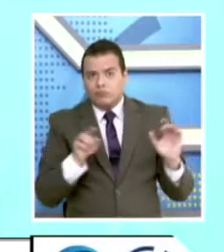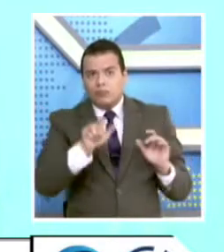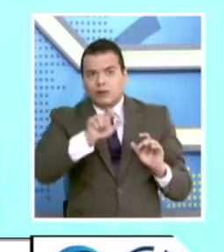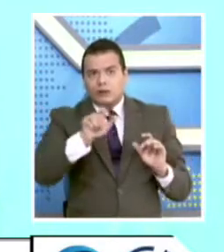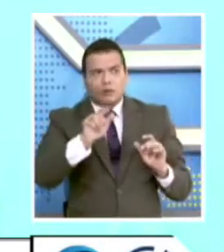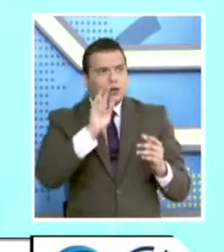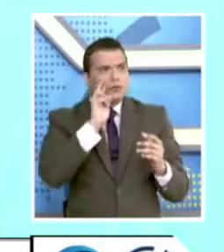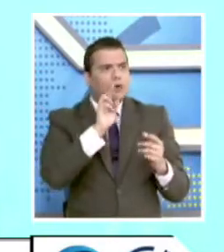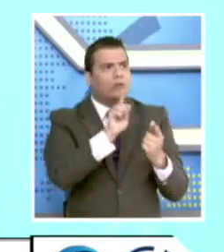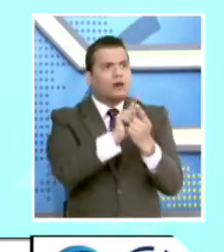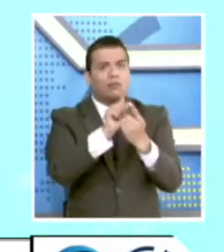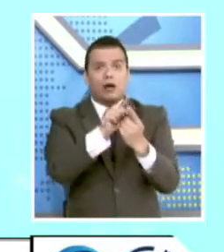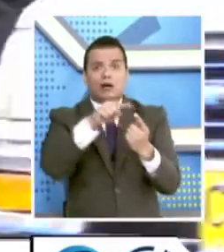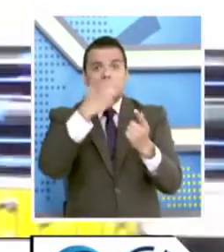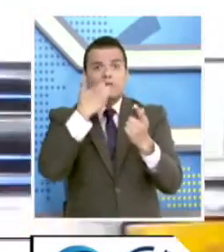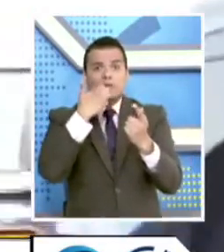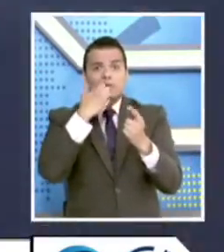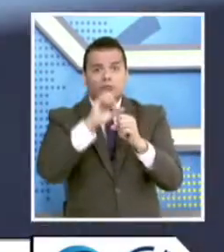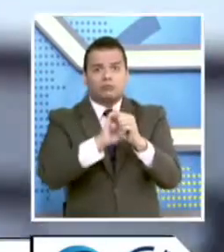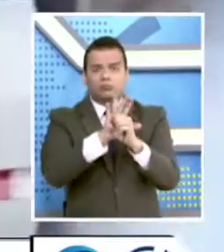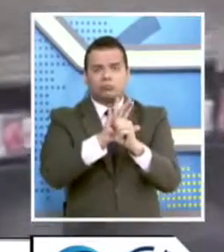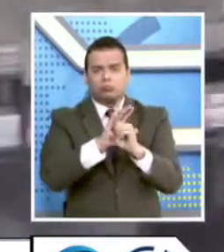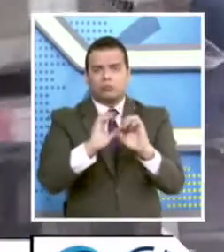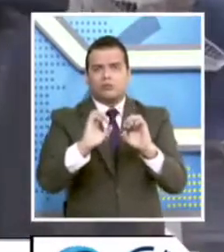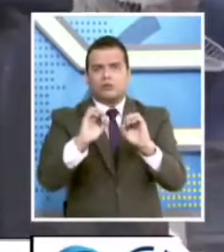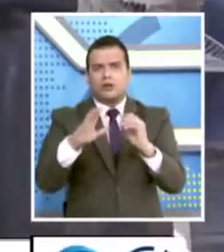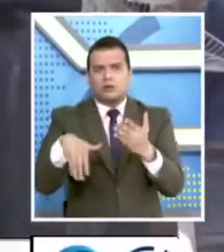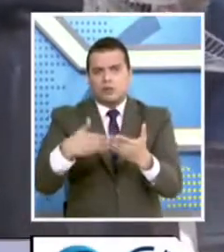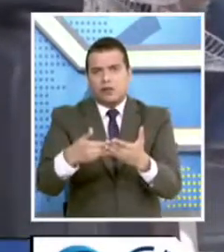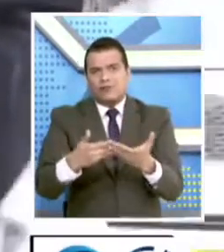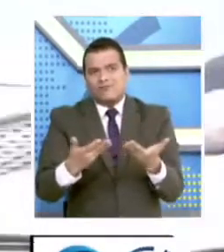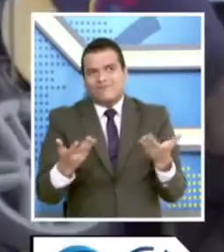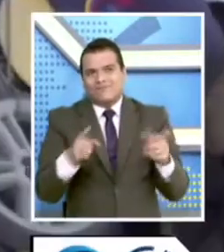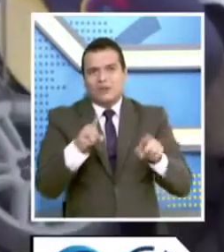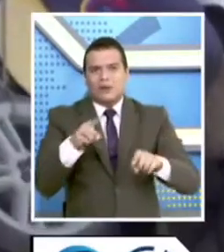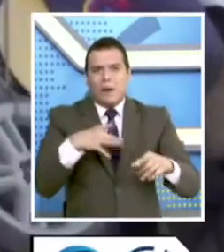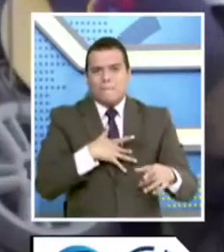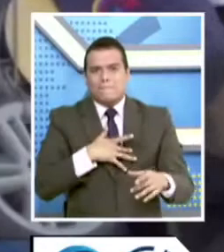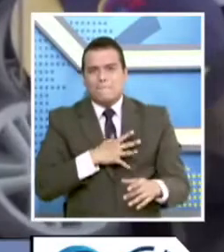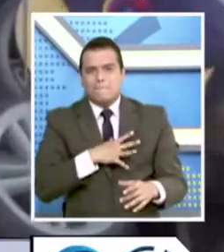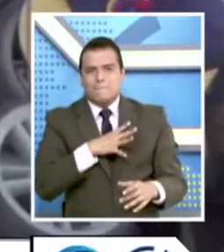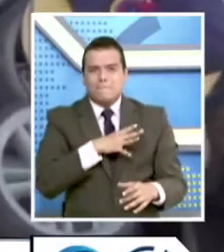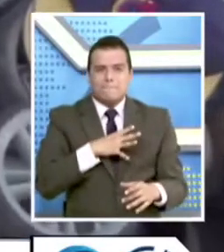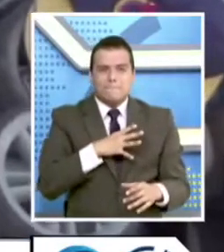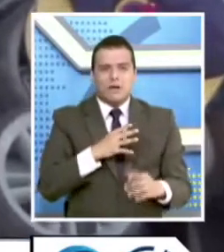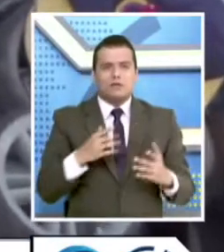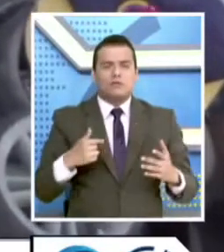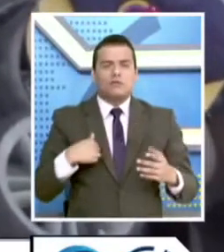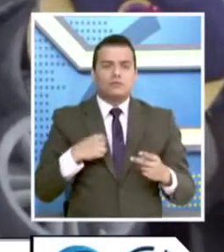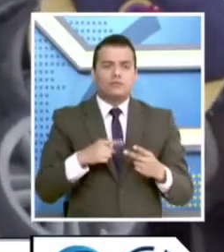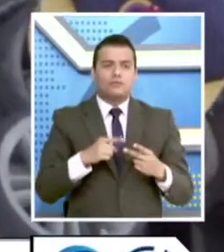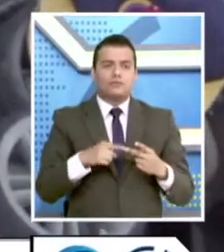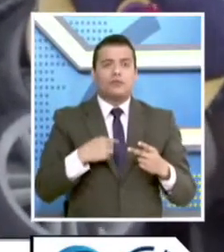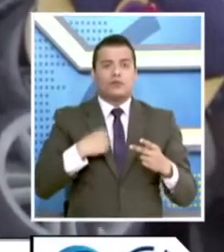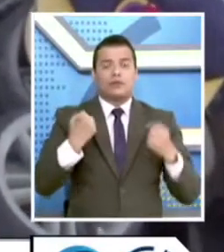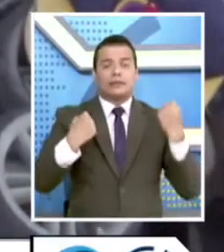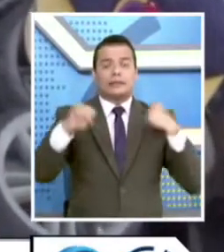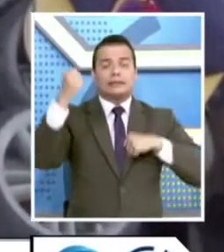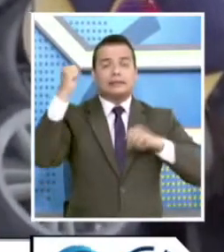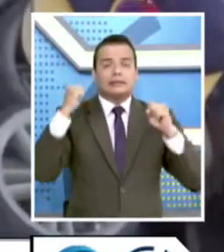personas así que tengan el COVID, ¿no? Entonces, por eso es como la desconfianza que uno tiene, ¿no? Muy preocupada porque pues